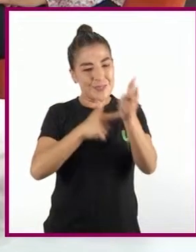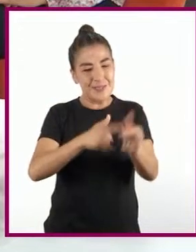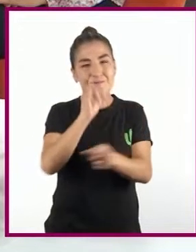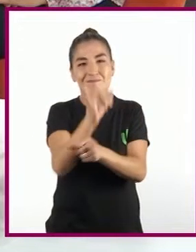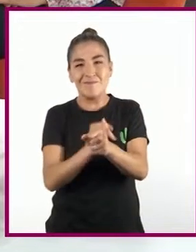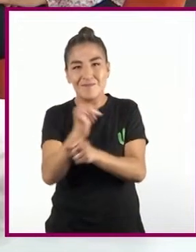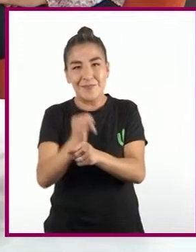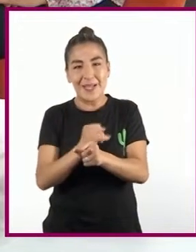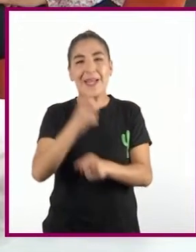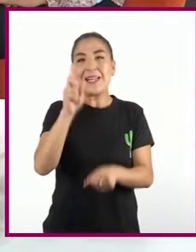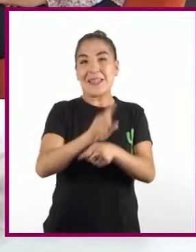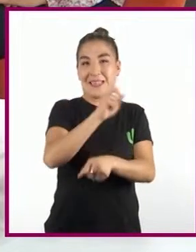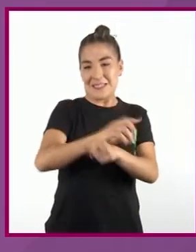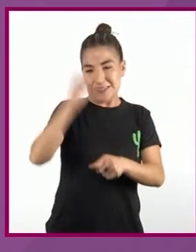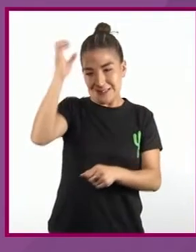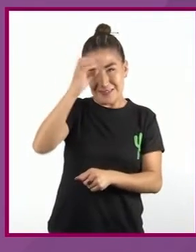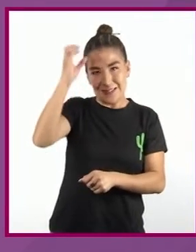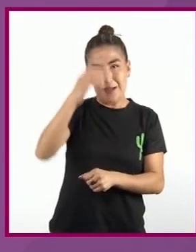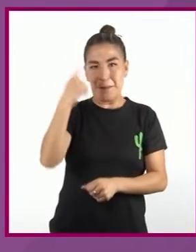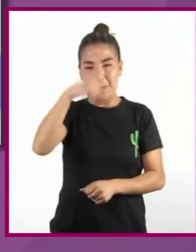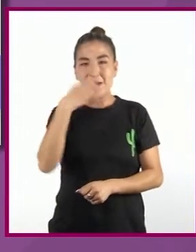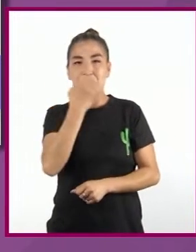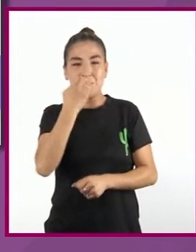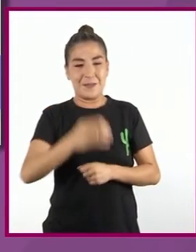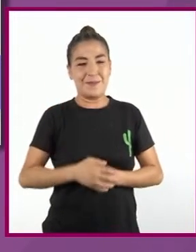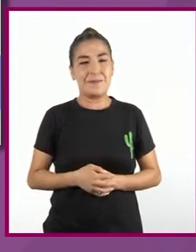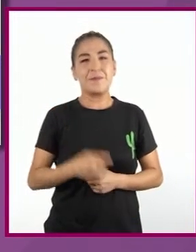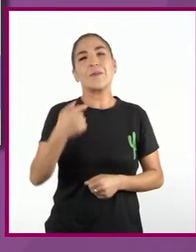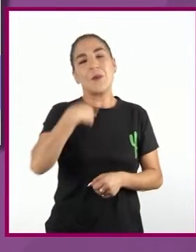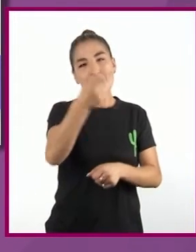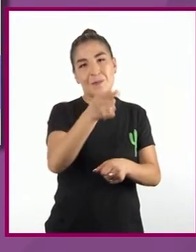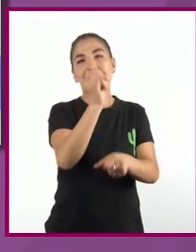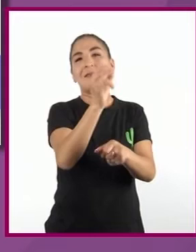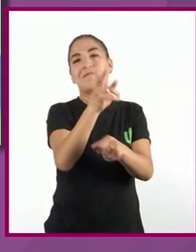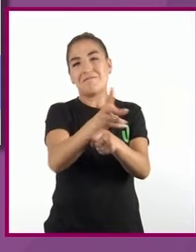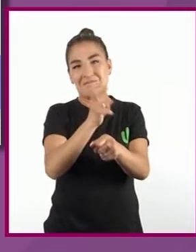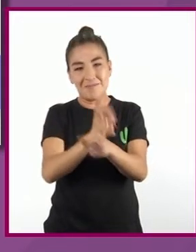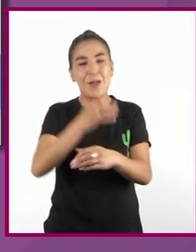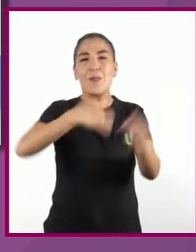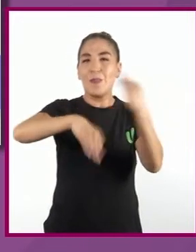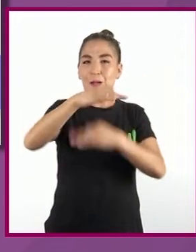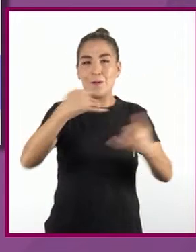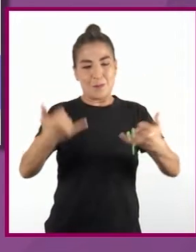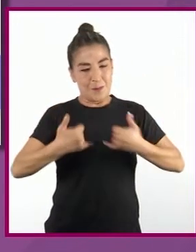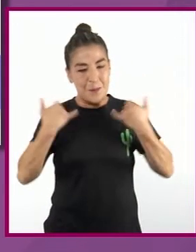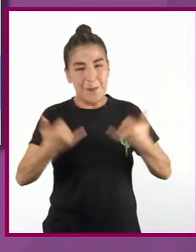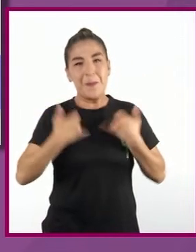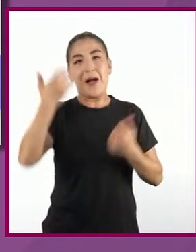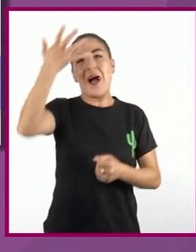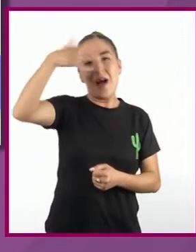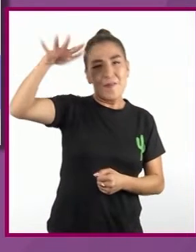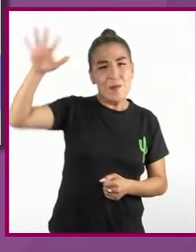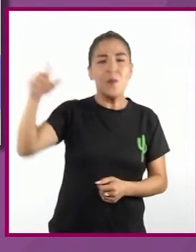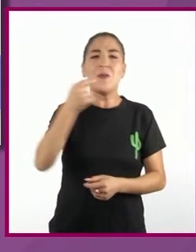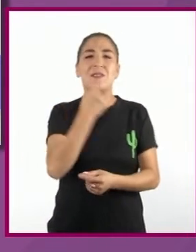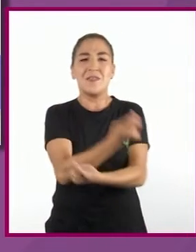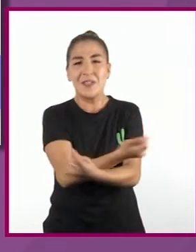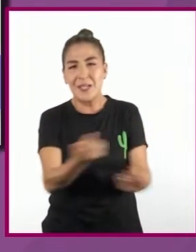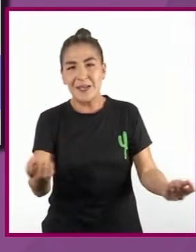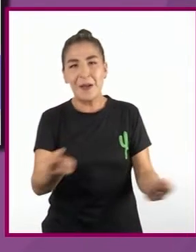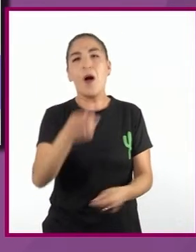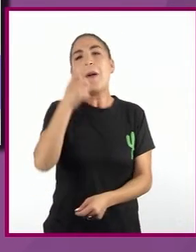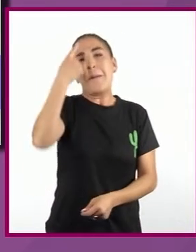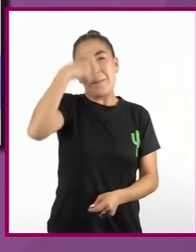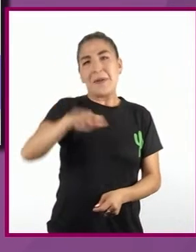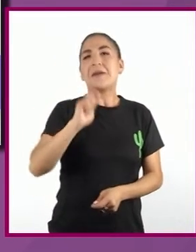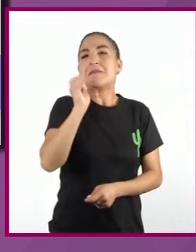investigación desde la ciencia escolar? Yo invitaría a todos, jóvenes, adultos, niños, en este